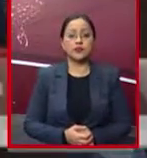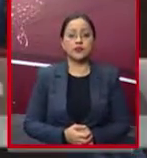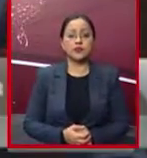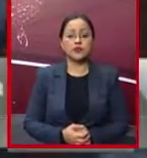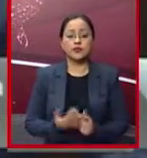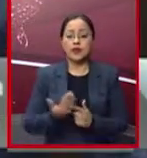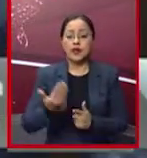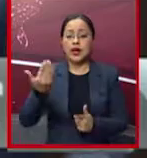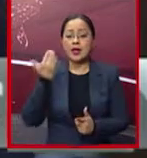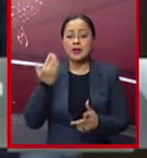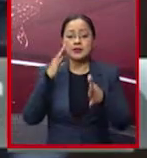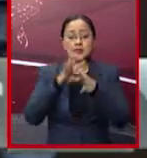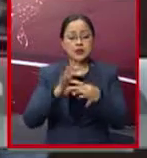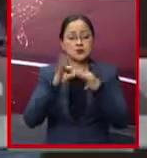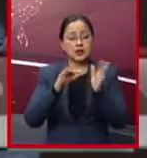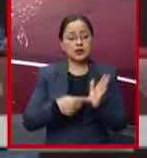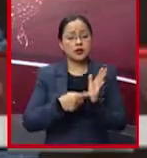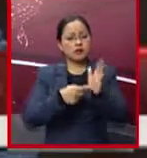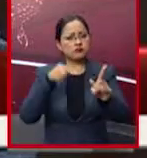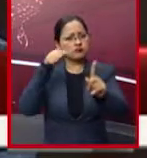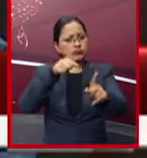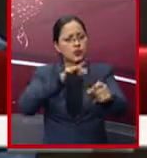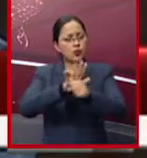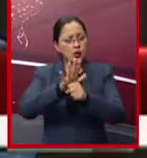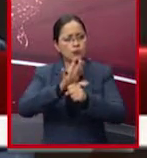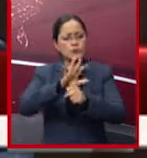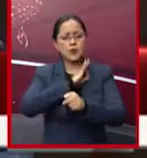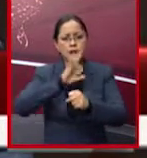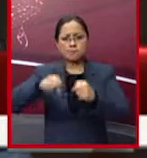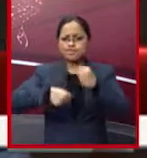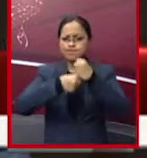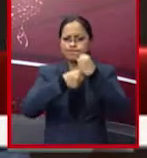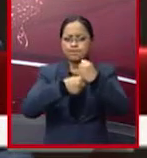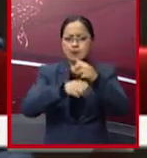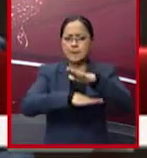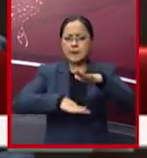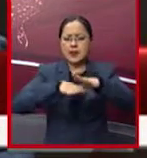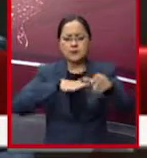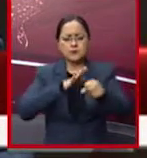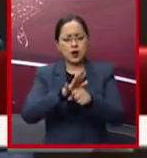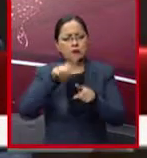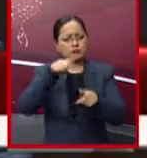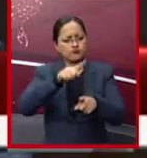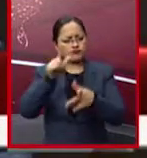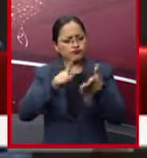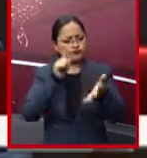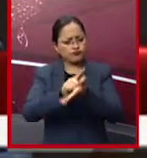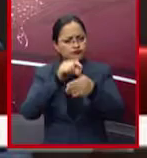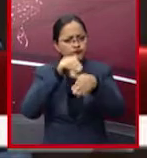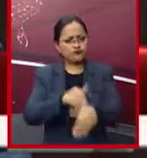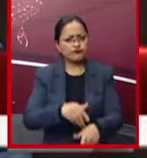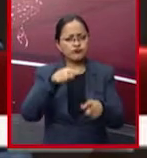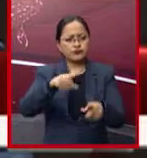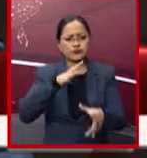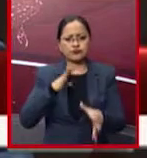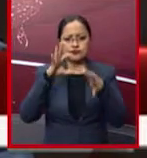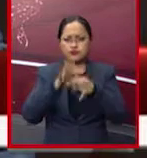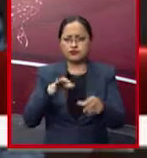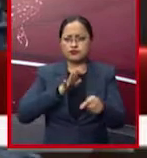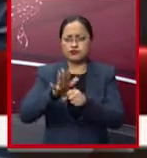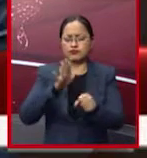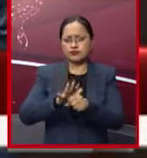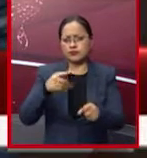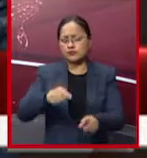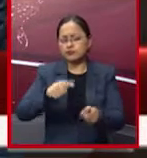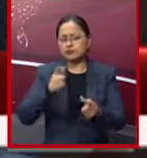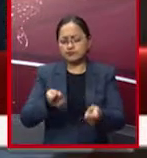Lo anterior, con la finalidad de fortalecer los principios de imparcialidad y estabilidad en el ejercicio del cargo,